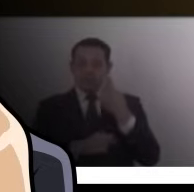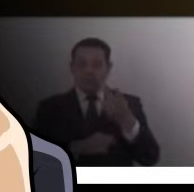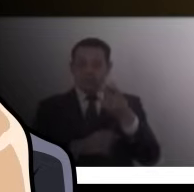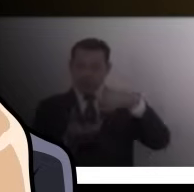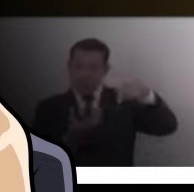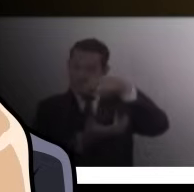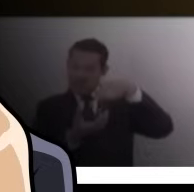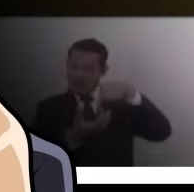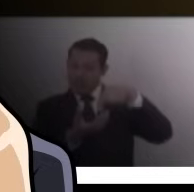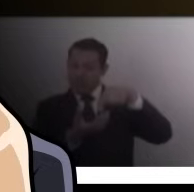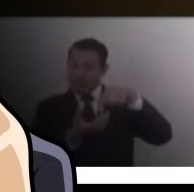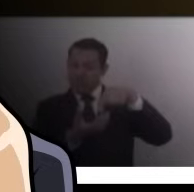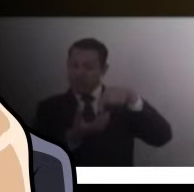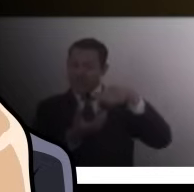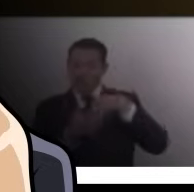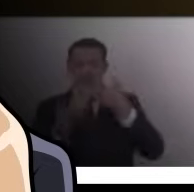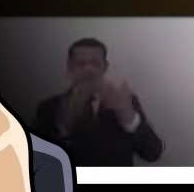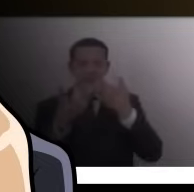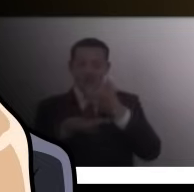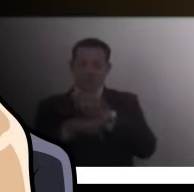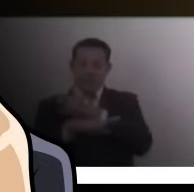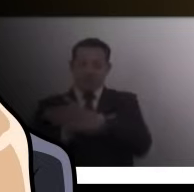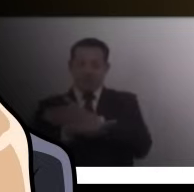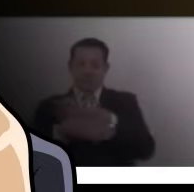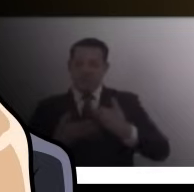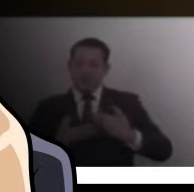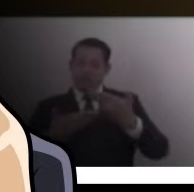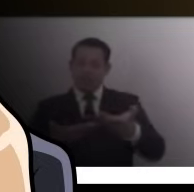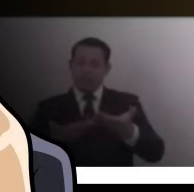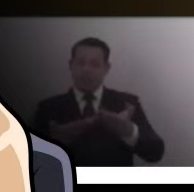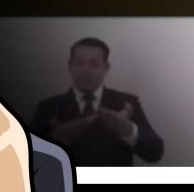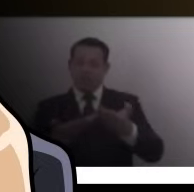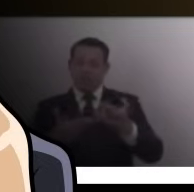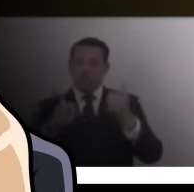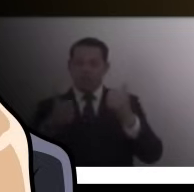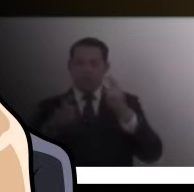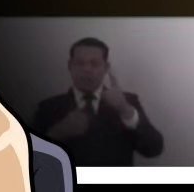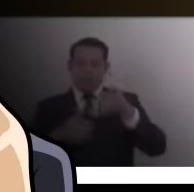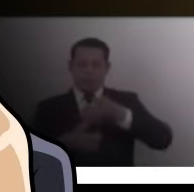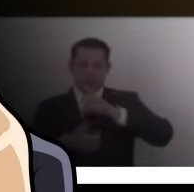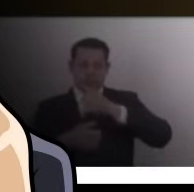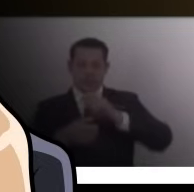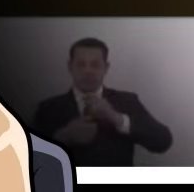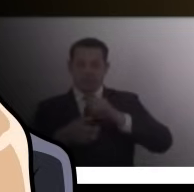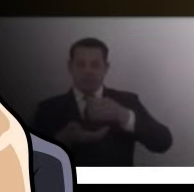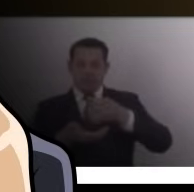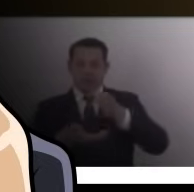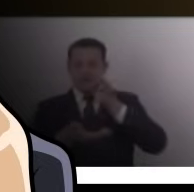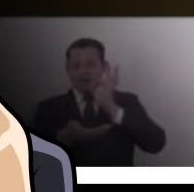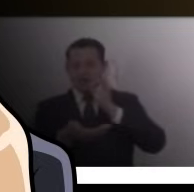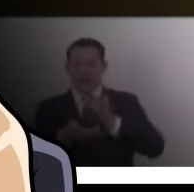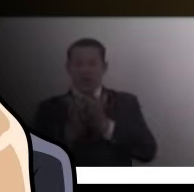lo que ustedes, lo que yo les estaba diciendo anteriormente, donde te ofrecían desde un trago, una cerveza, un